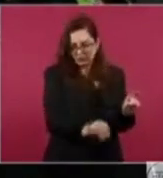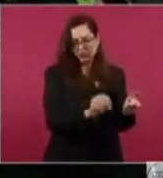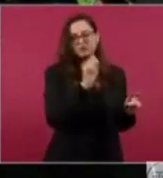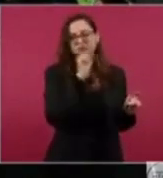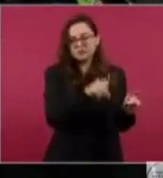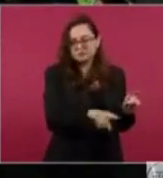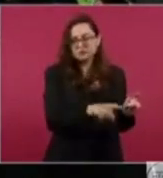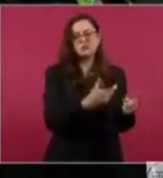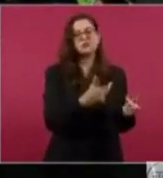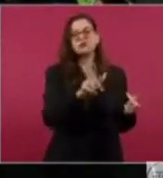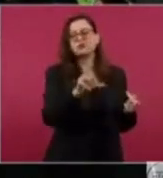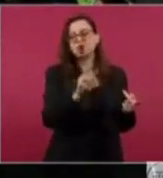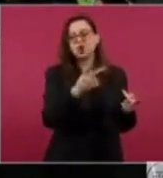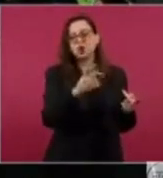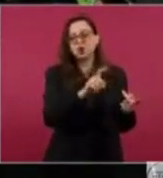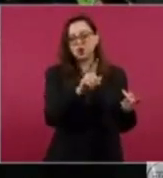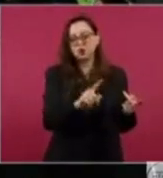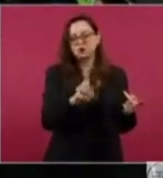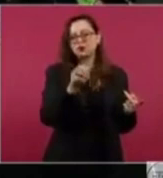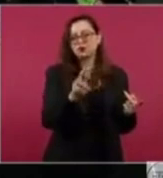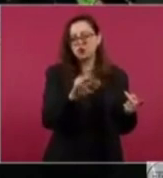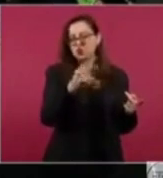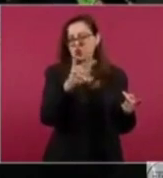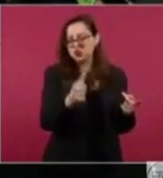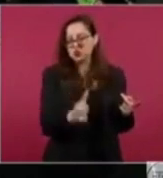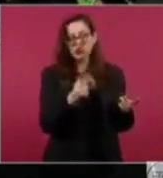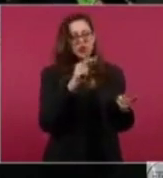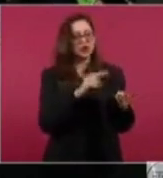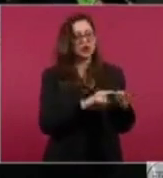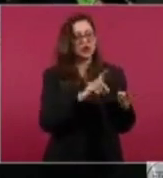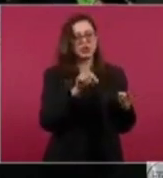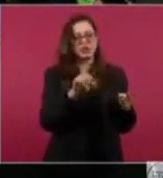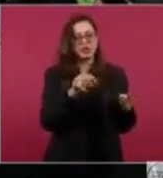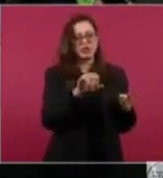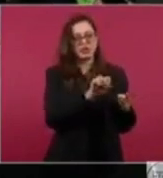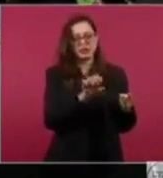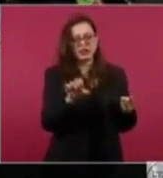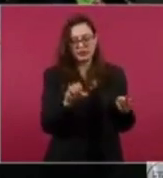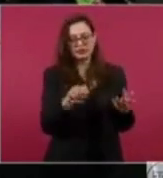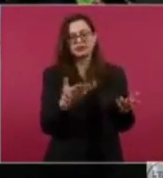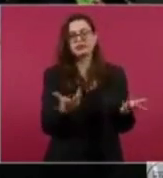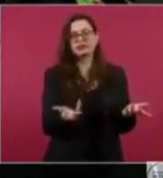Ciro y López Dóriga y Denisse merker